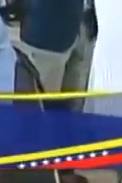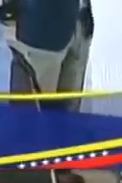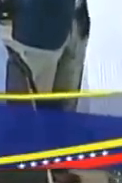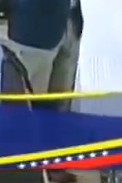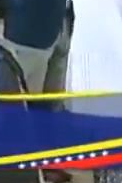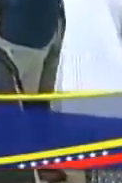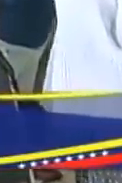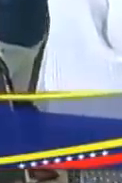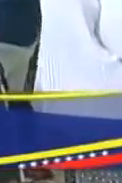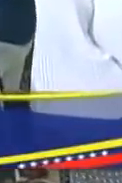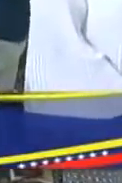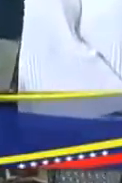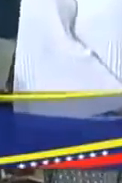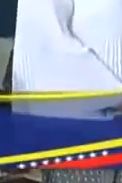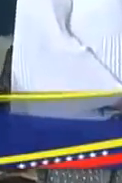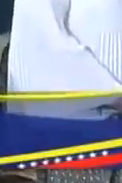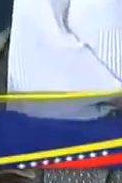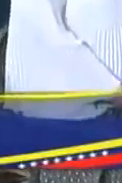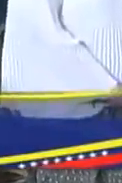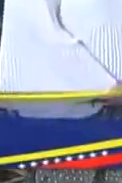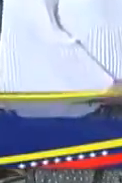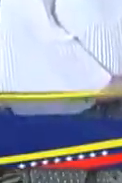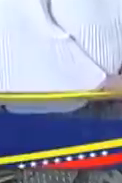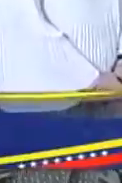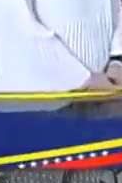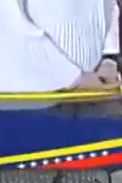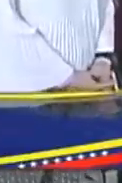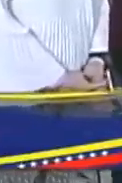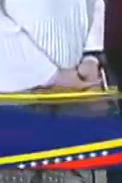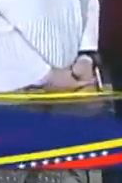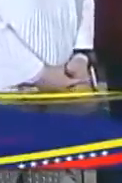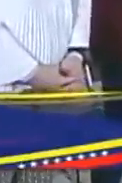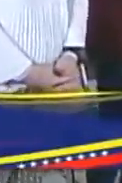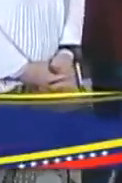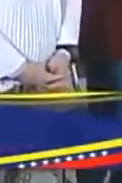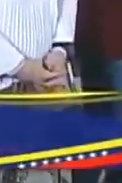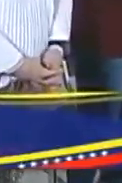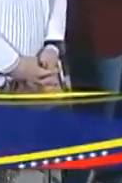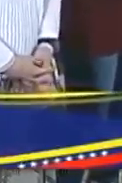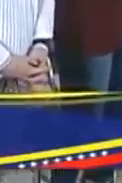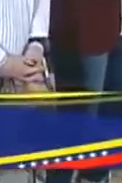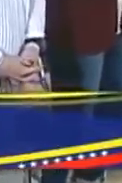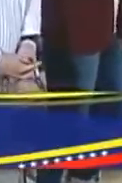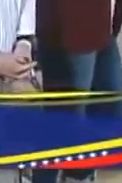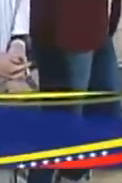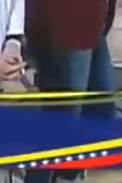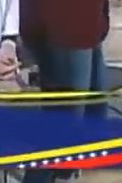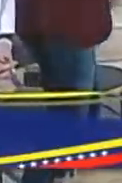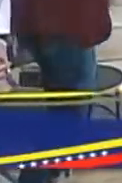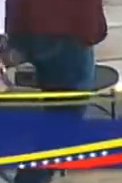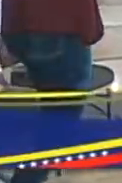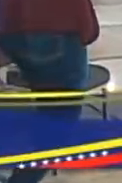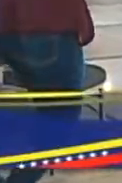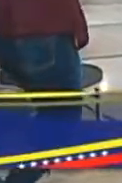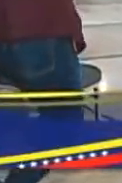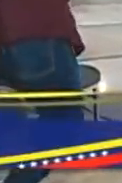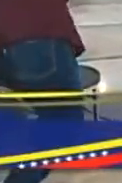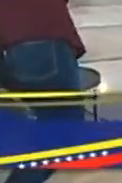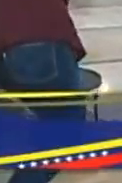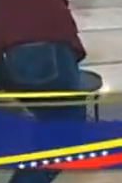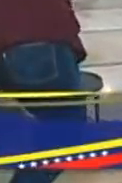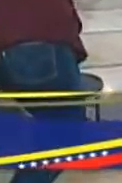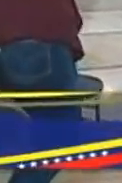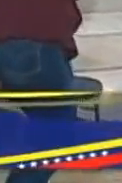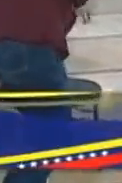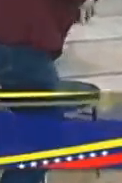las necesidades del soberano. Tarde de jornada productiva que lidera el presidente de la República, Nicolás Maduro Moros,